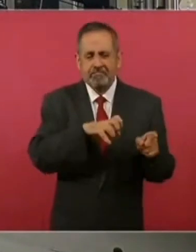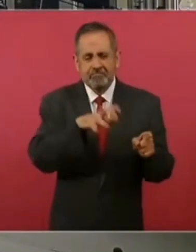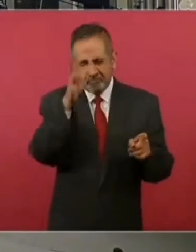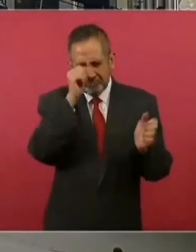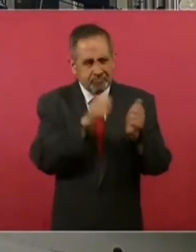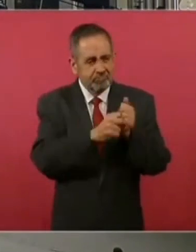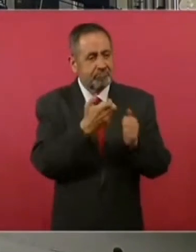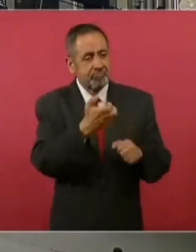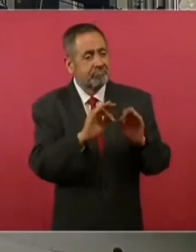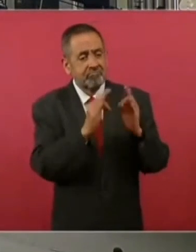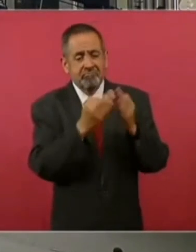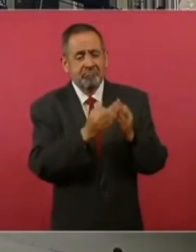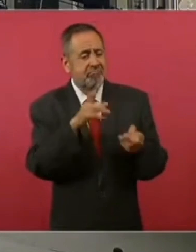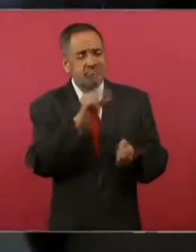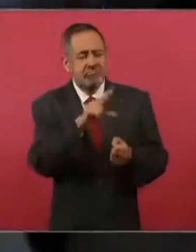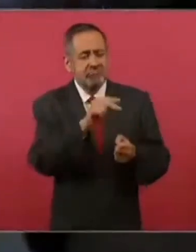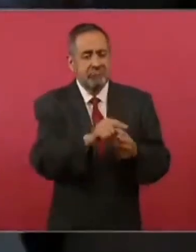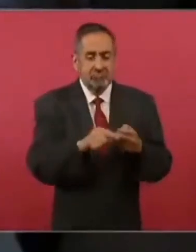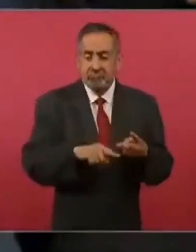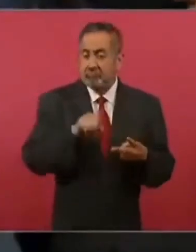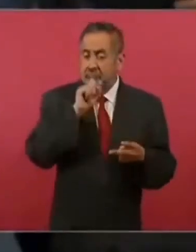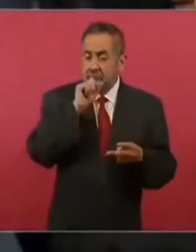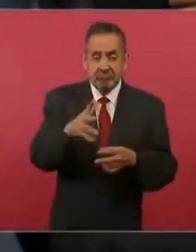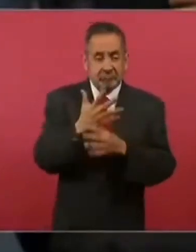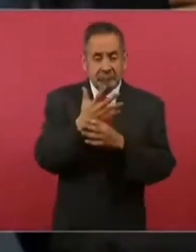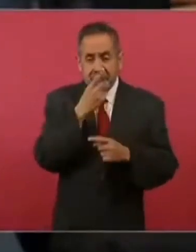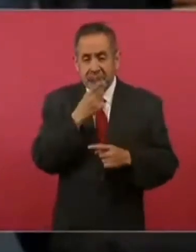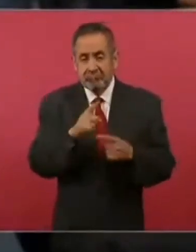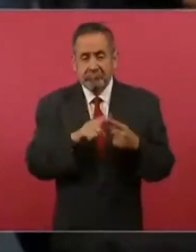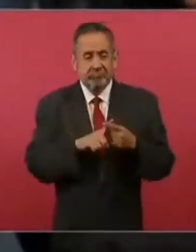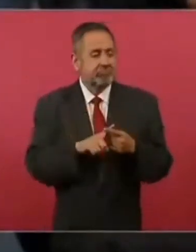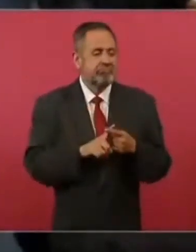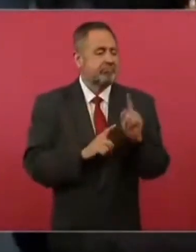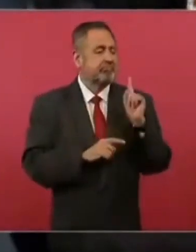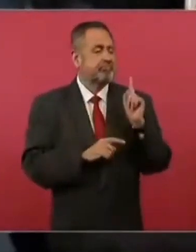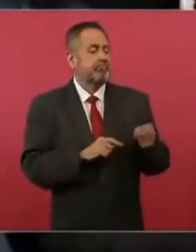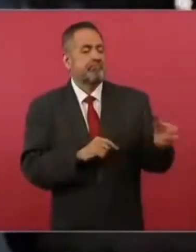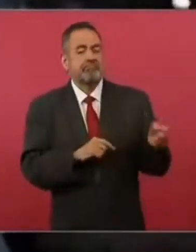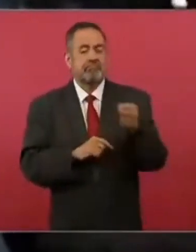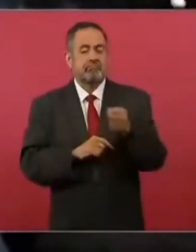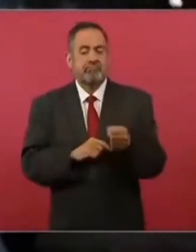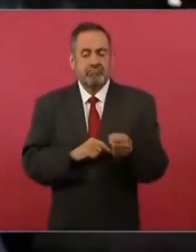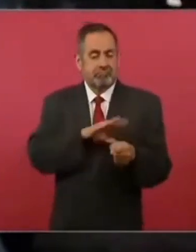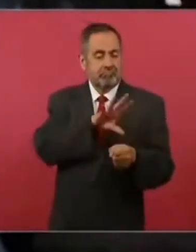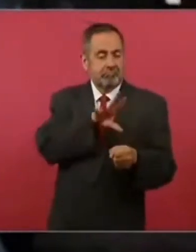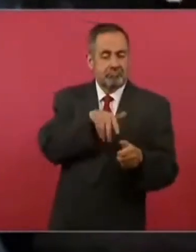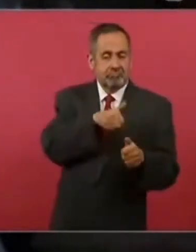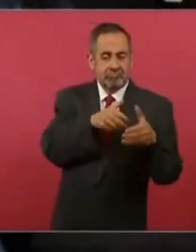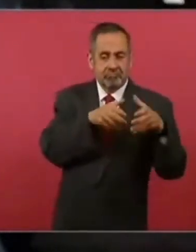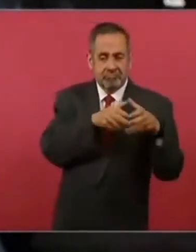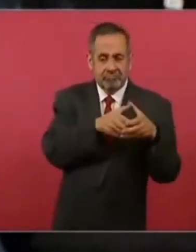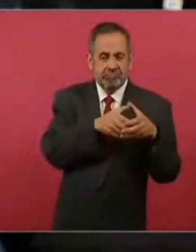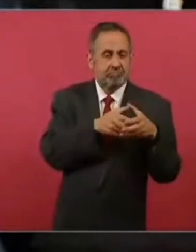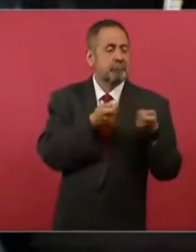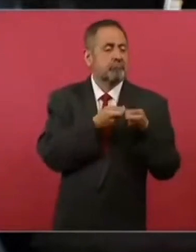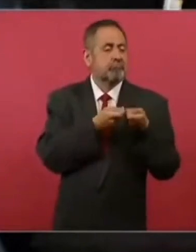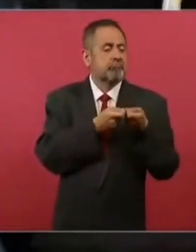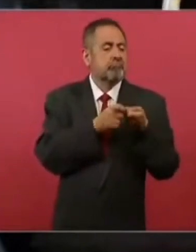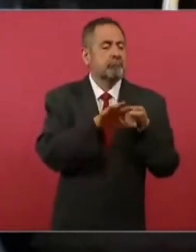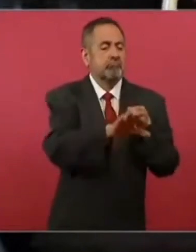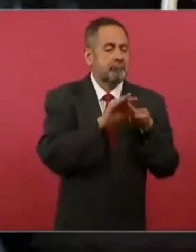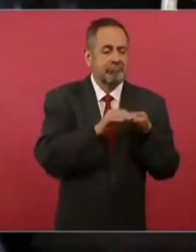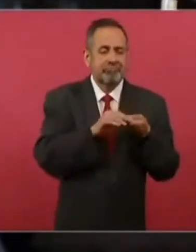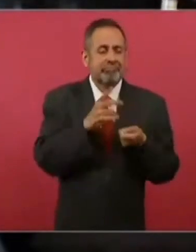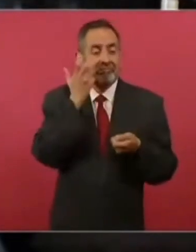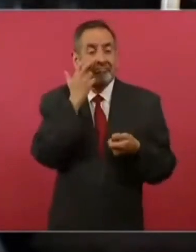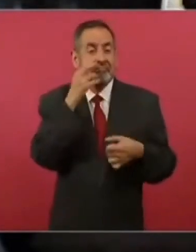pues dice prácticamente lo mismo de que pues va a escoger pues la oligarquía dentro del partido